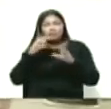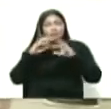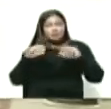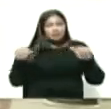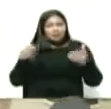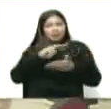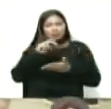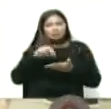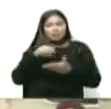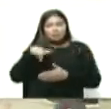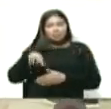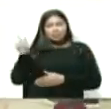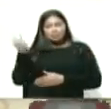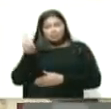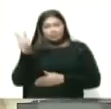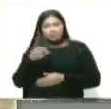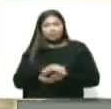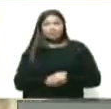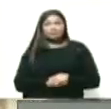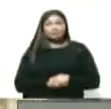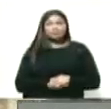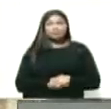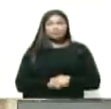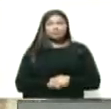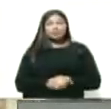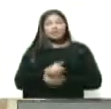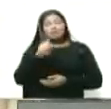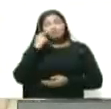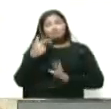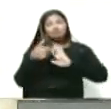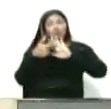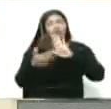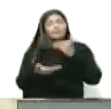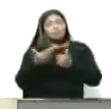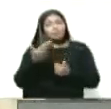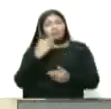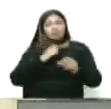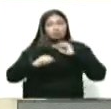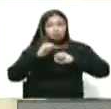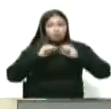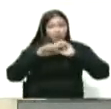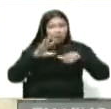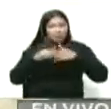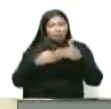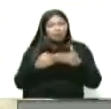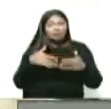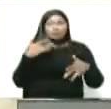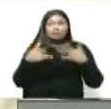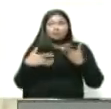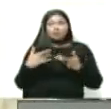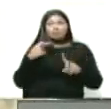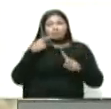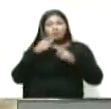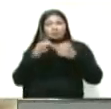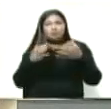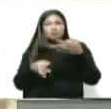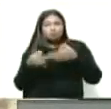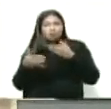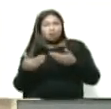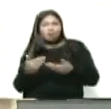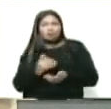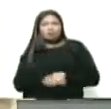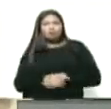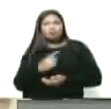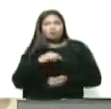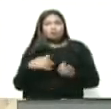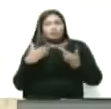territorio venezolano. También destacaba la importancia de seguir desplegados y que esta actividad es para justamente